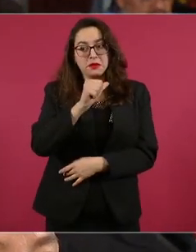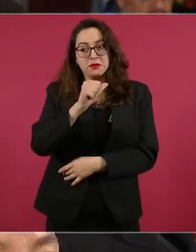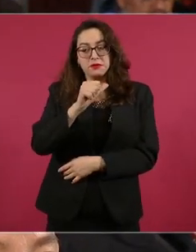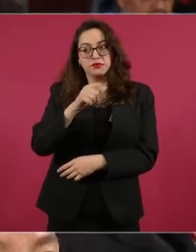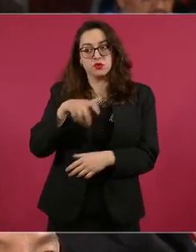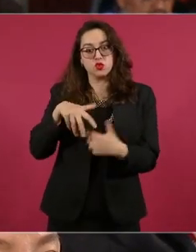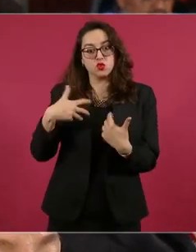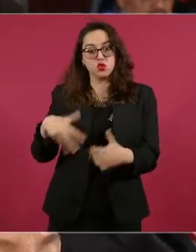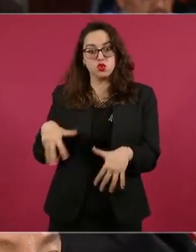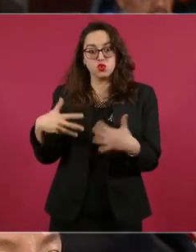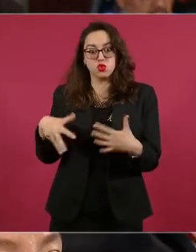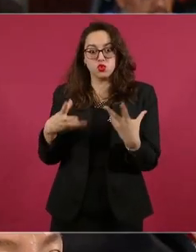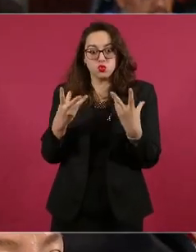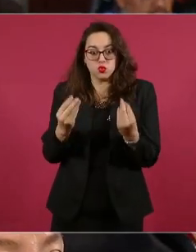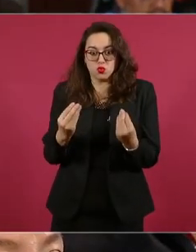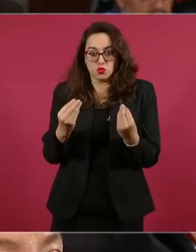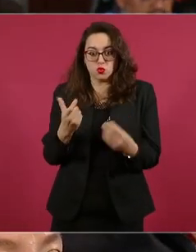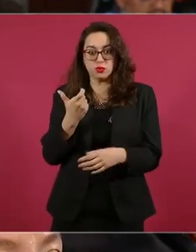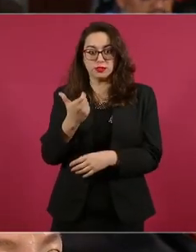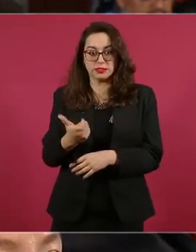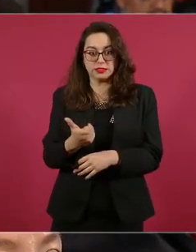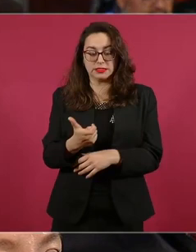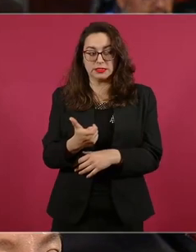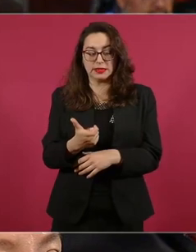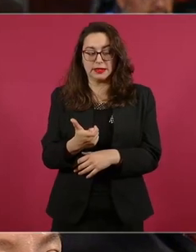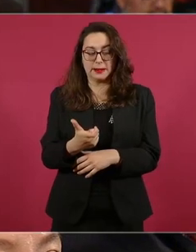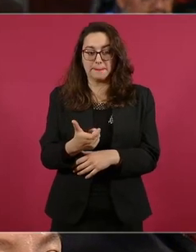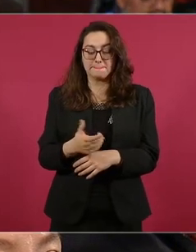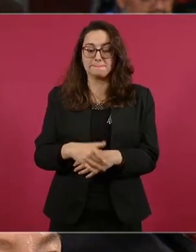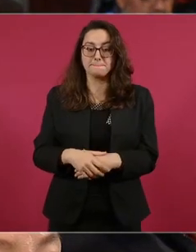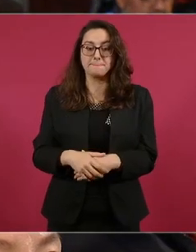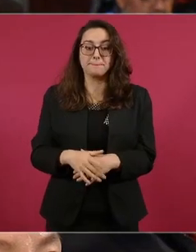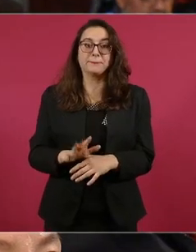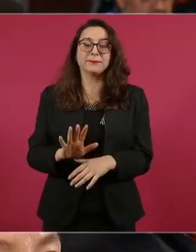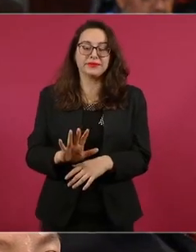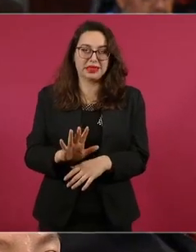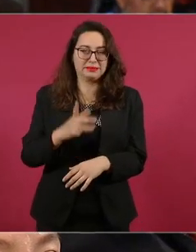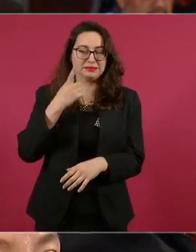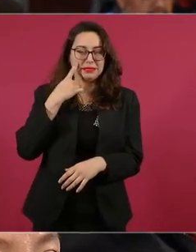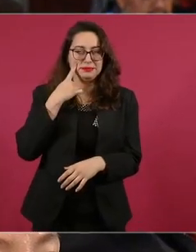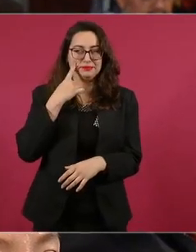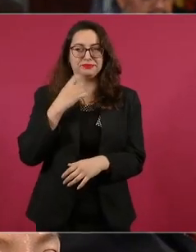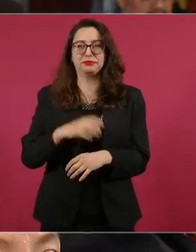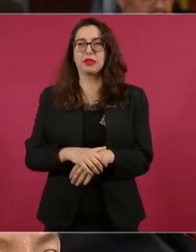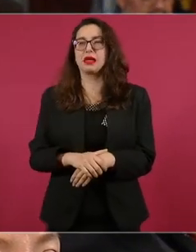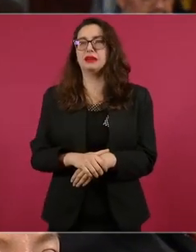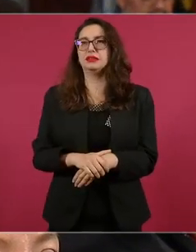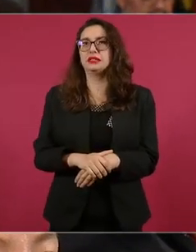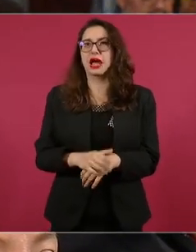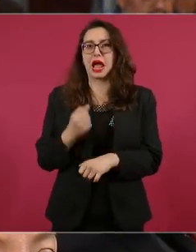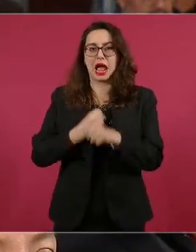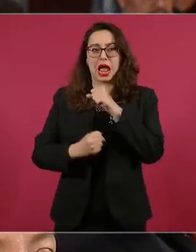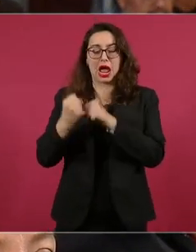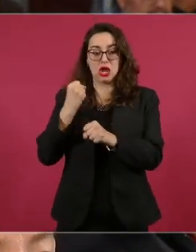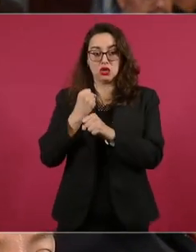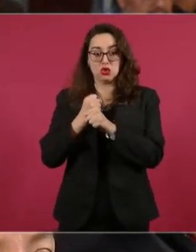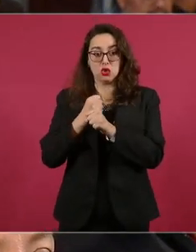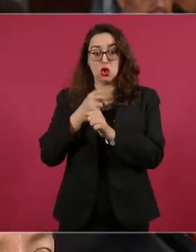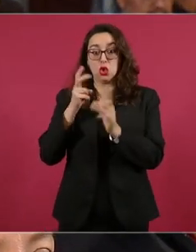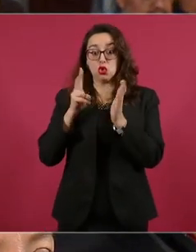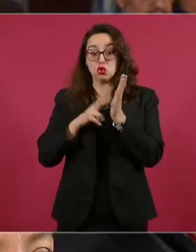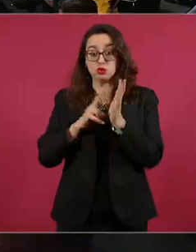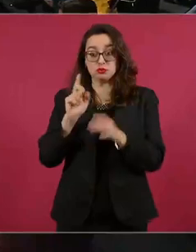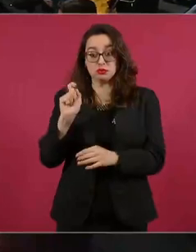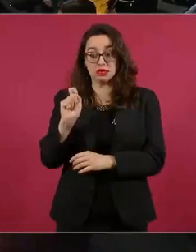2022 el Pemex es el, bueno, hasta ahorita, es el principal contribuyente. No